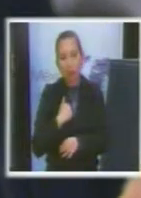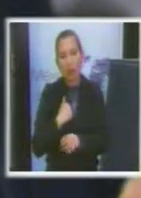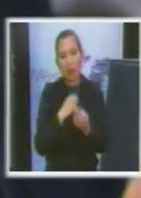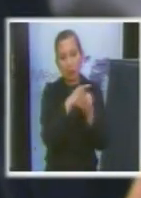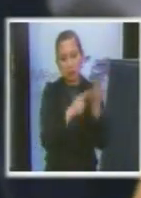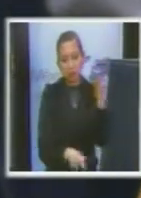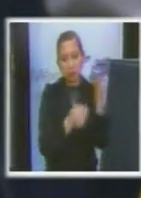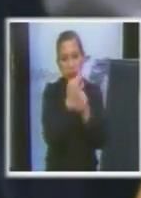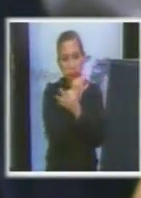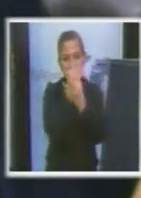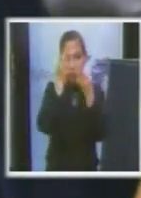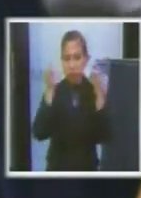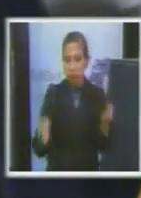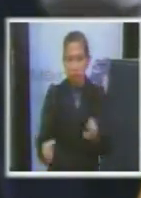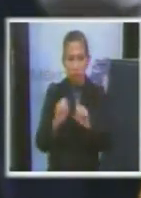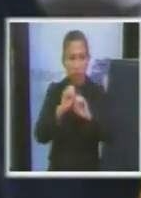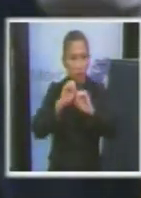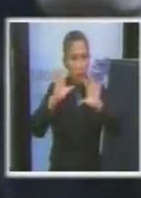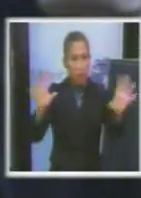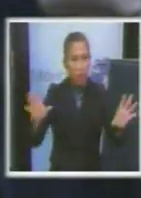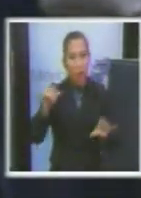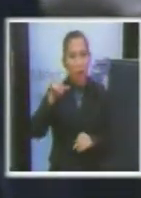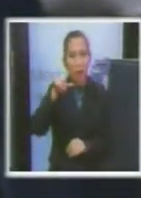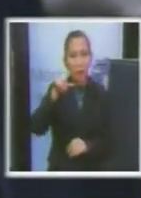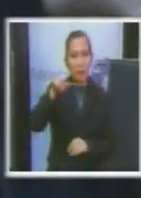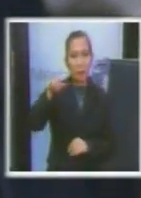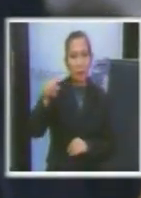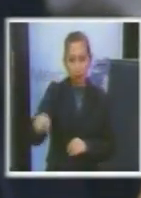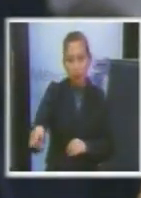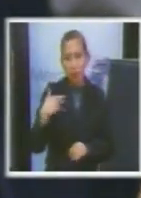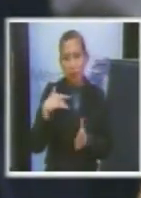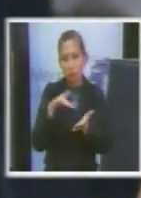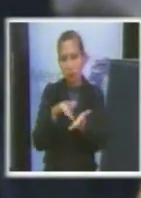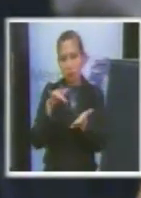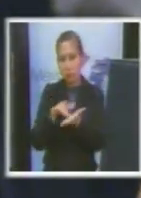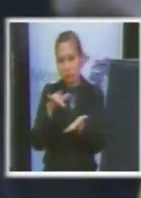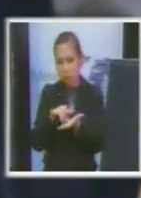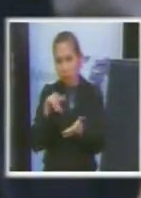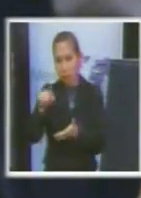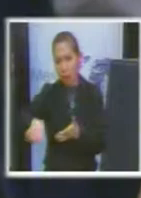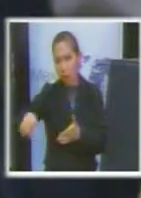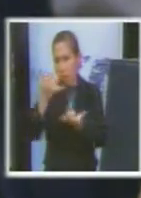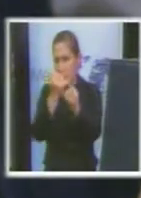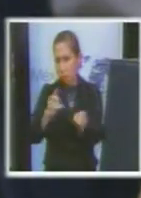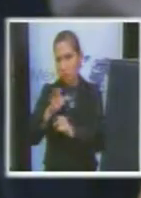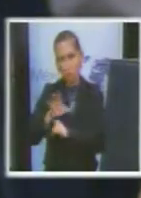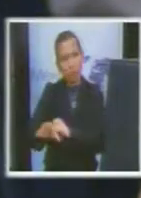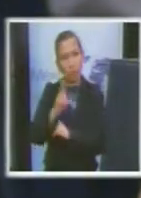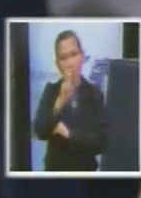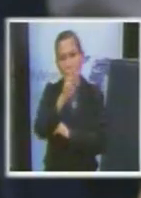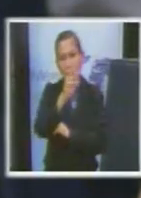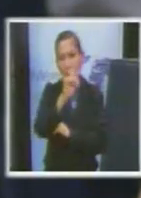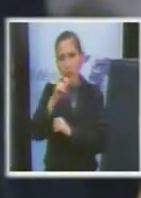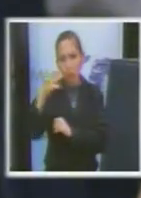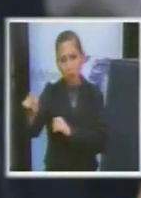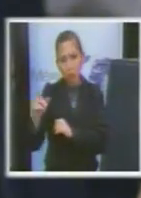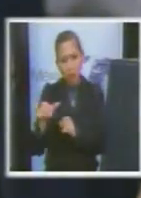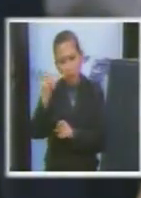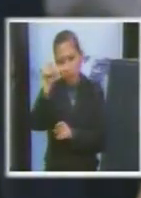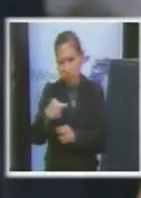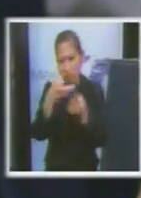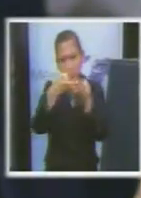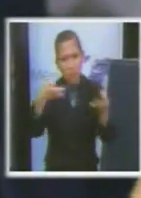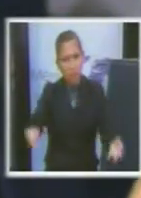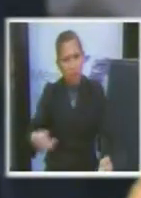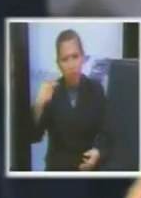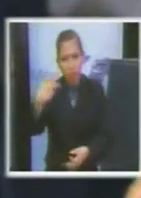pues declararon muy claramente el apoyo a la soberanía de Ucrania, a su integridad